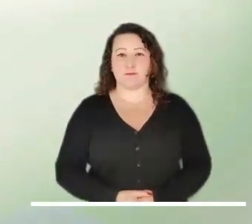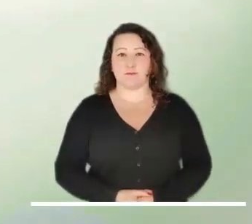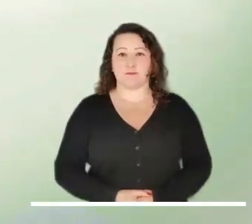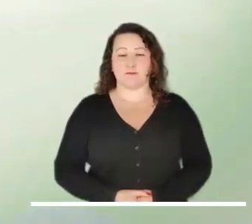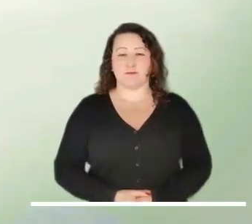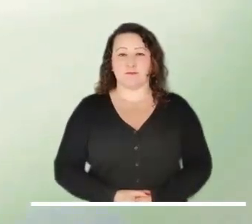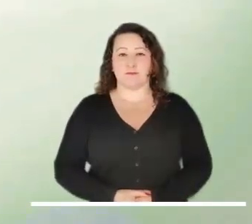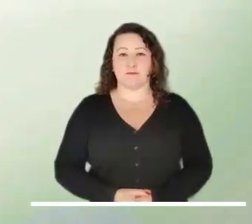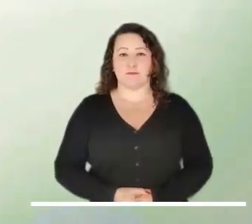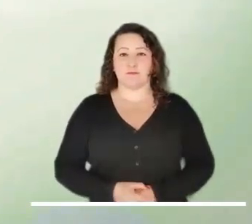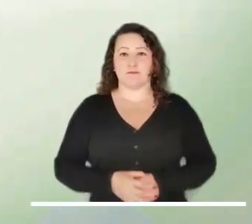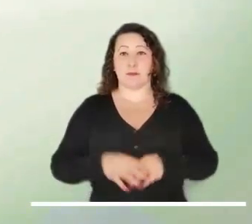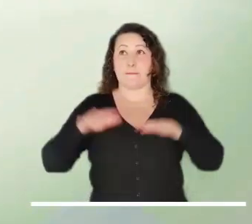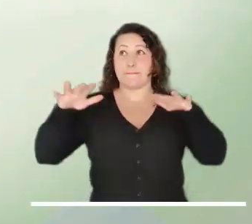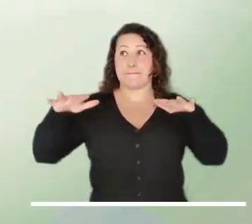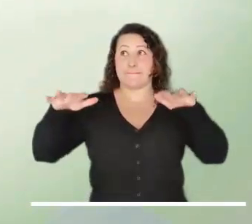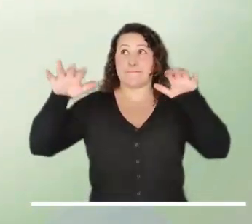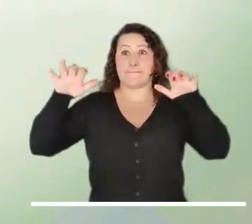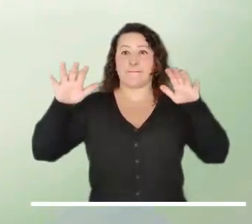amazónico.